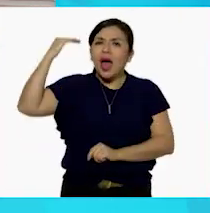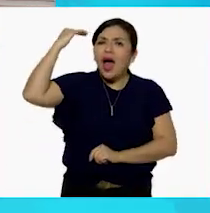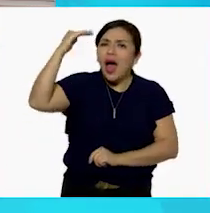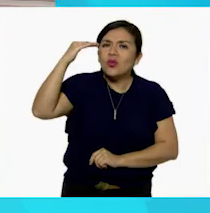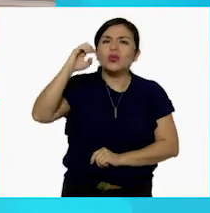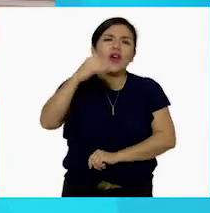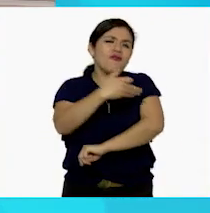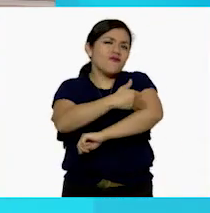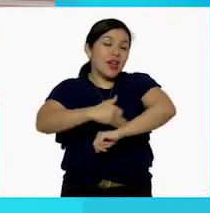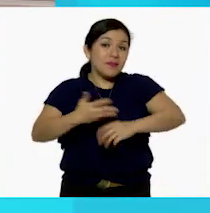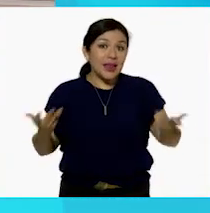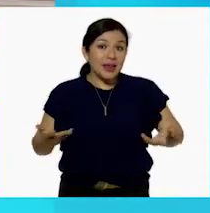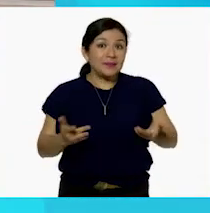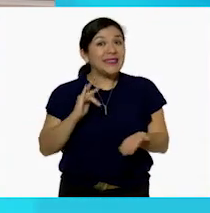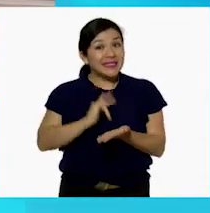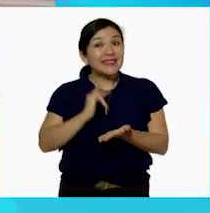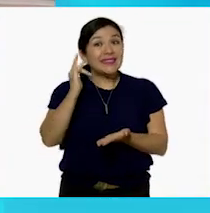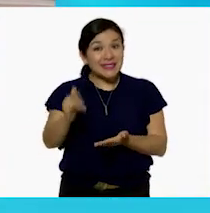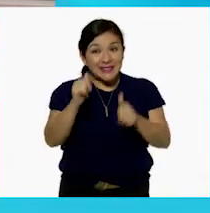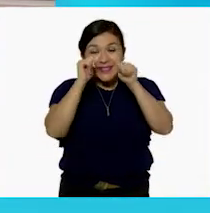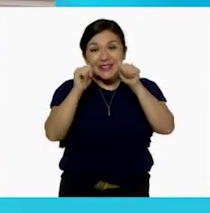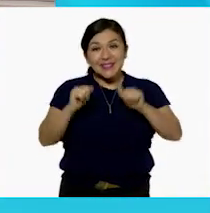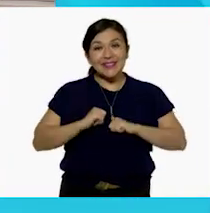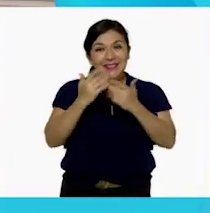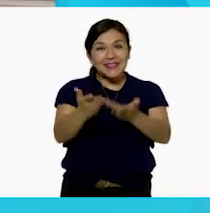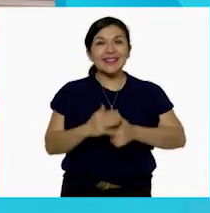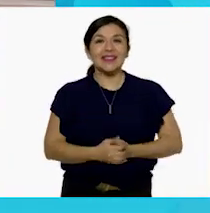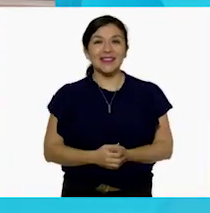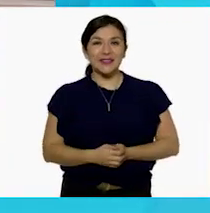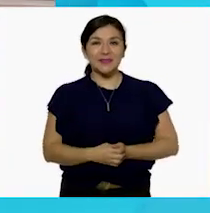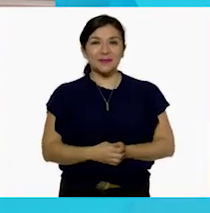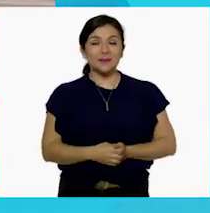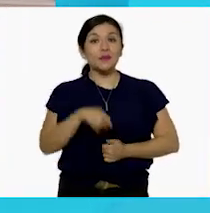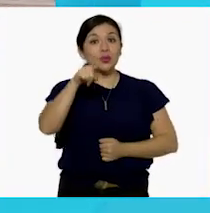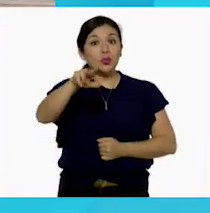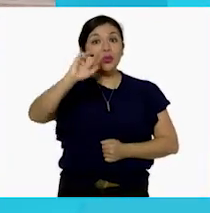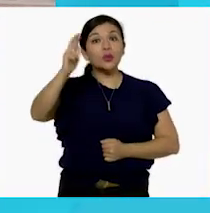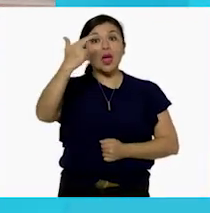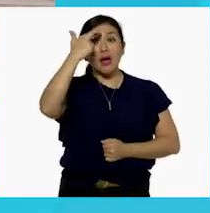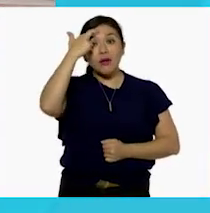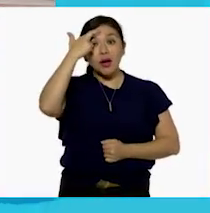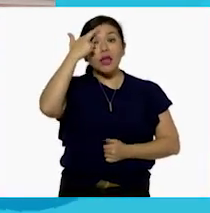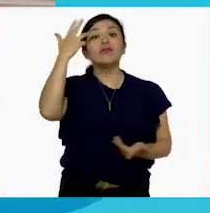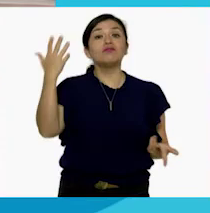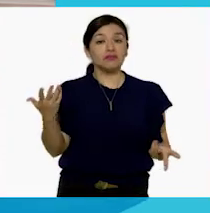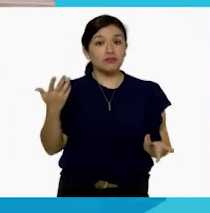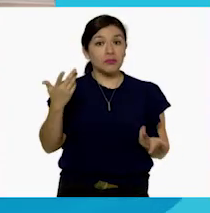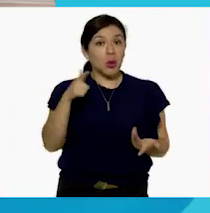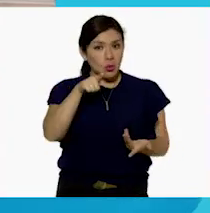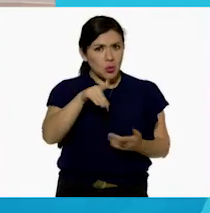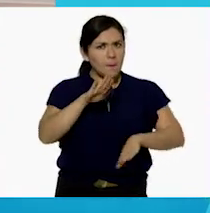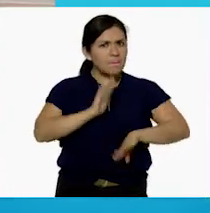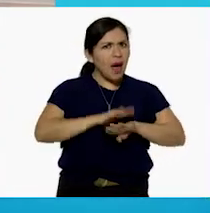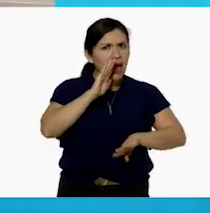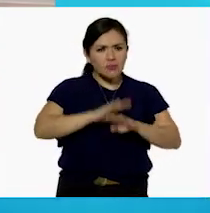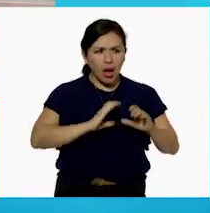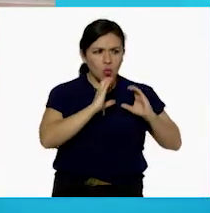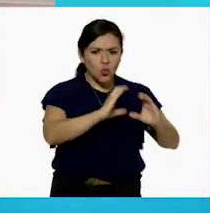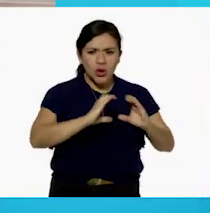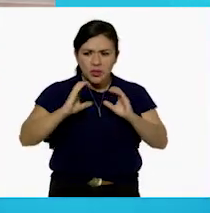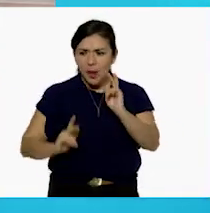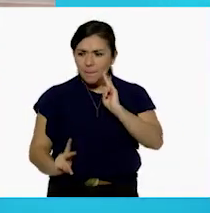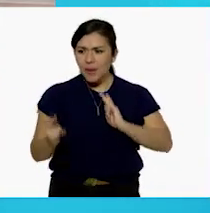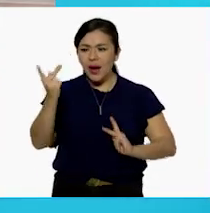algún familiar. Muchas gracias por tu atención. Y recuerden que entre más plantas